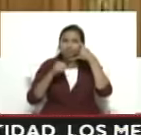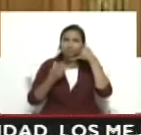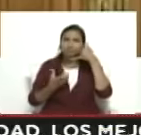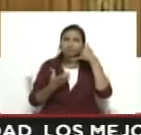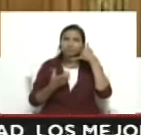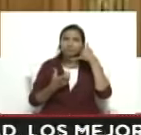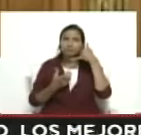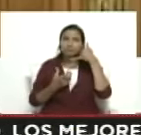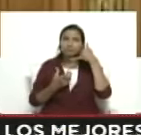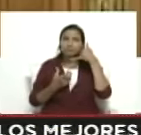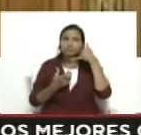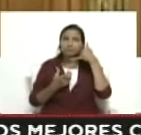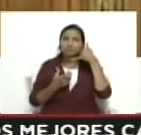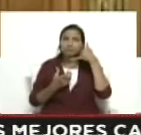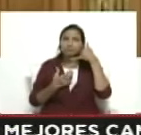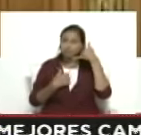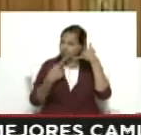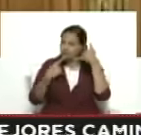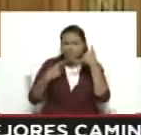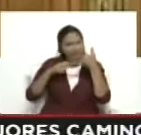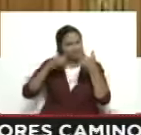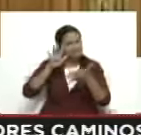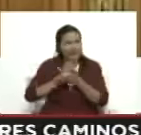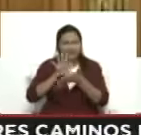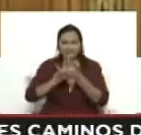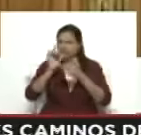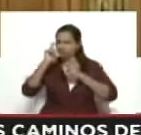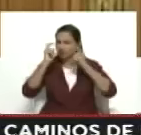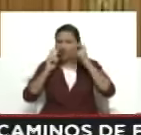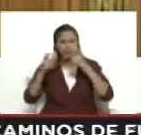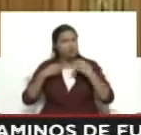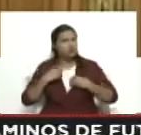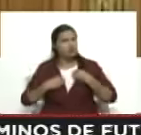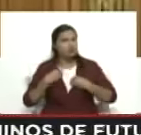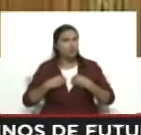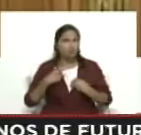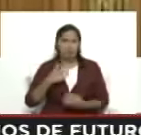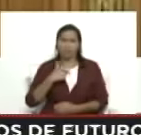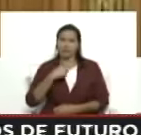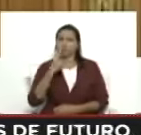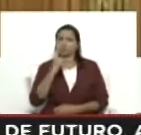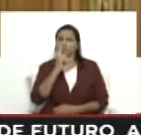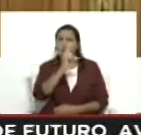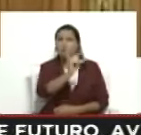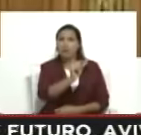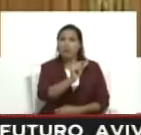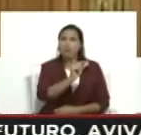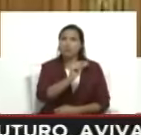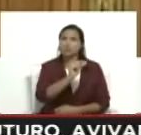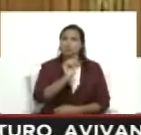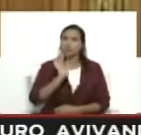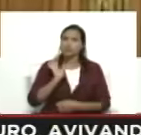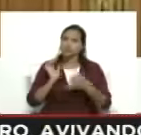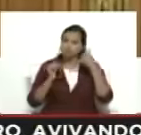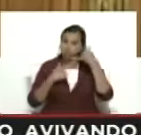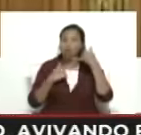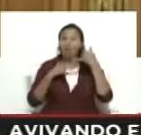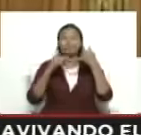Y yo le dije, no se preocupe, mi comandante. Me dijo, yo me voy. Y le dije